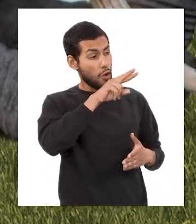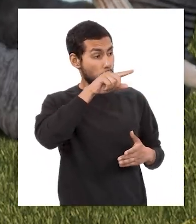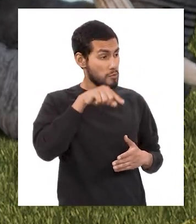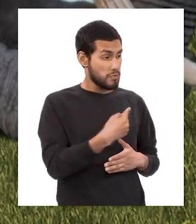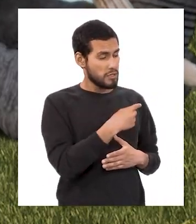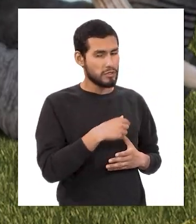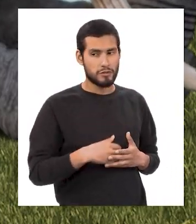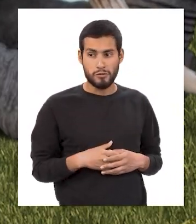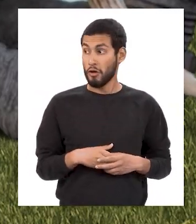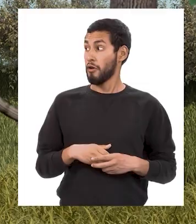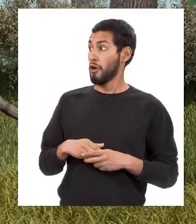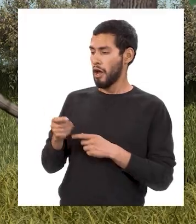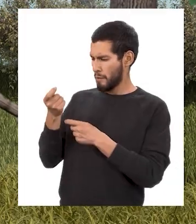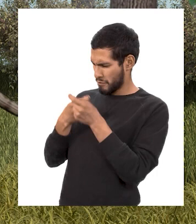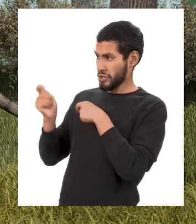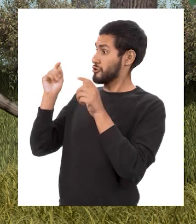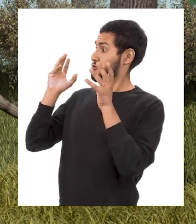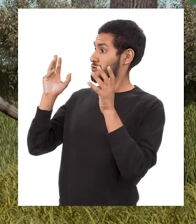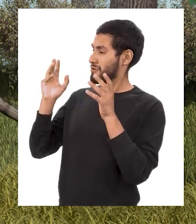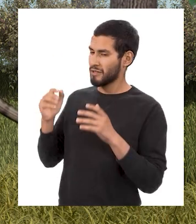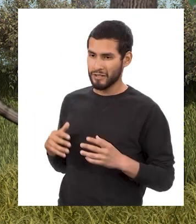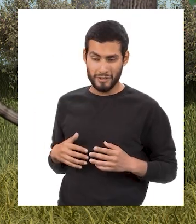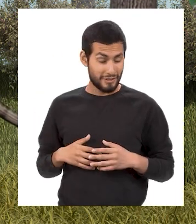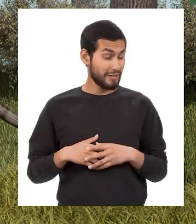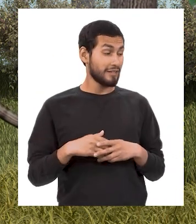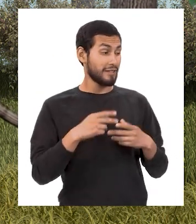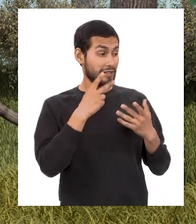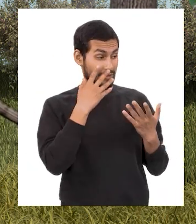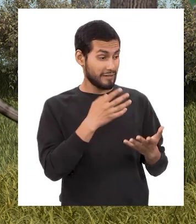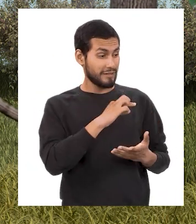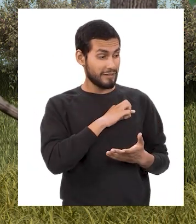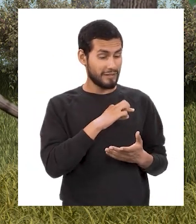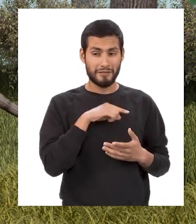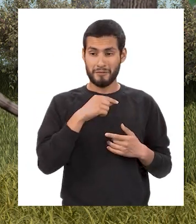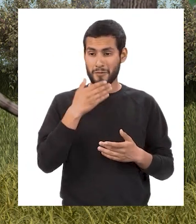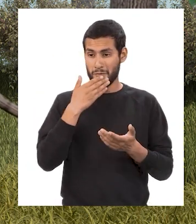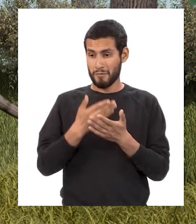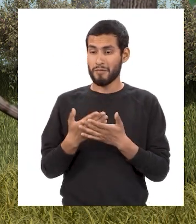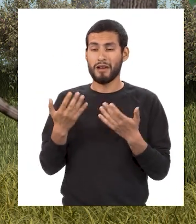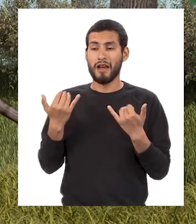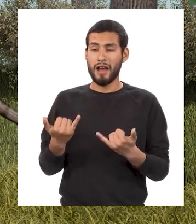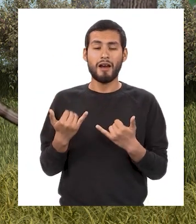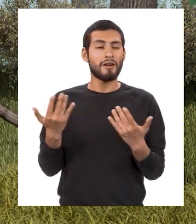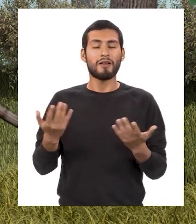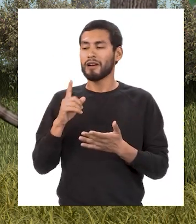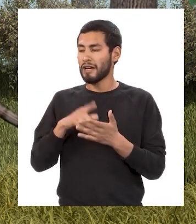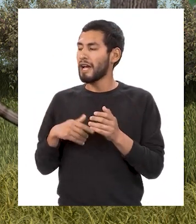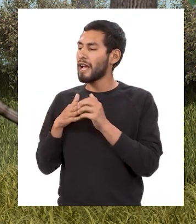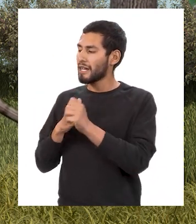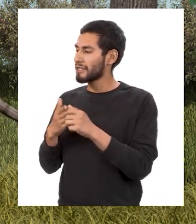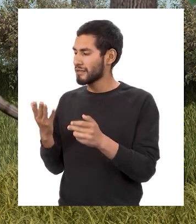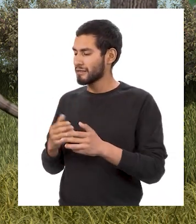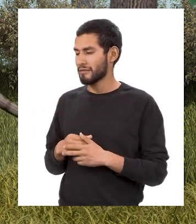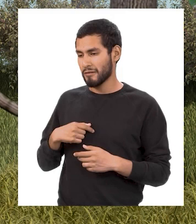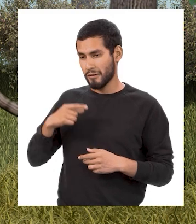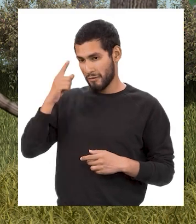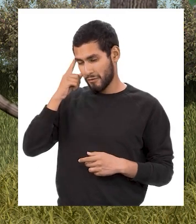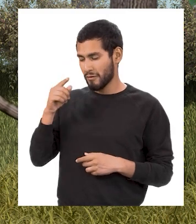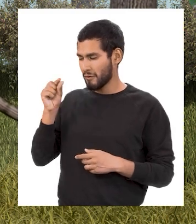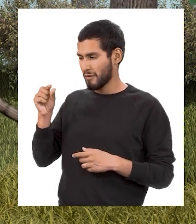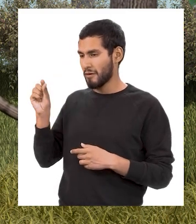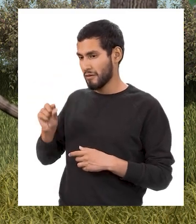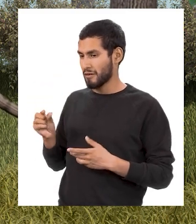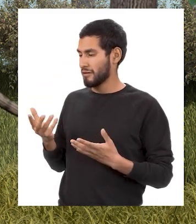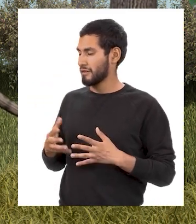Le ofrezco 2.000 libras. Oh, vendidos. ¿Ves, Passepartout? Una ganga. Ahora solo falta el guía,